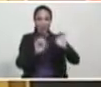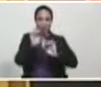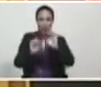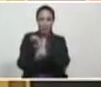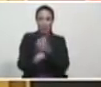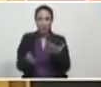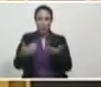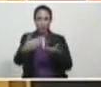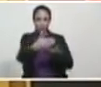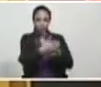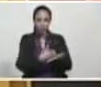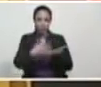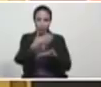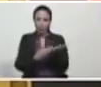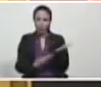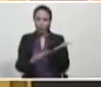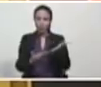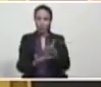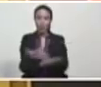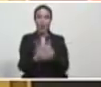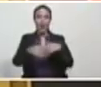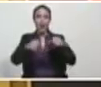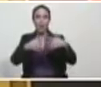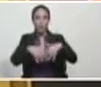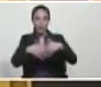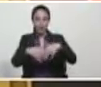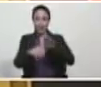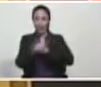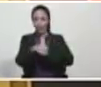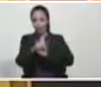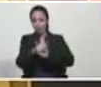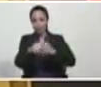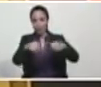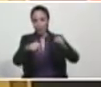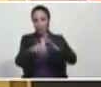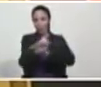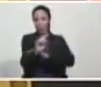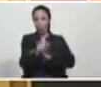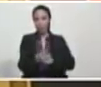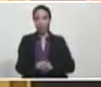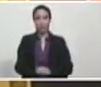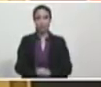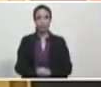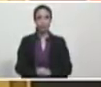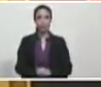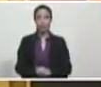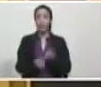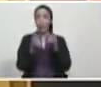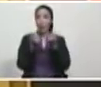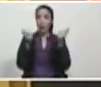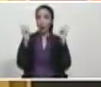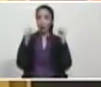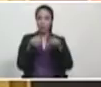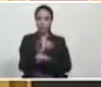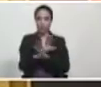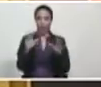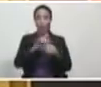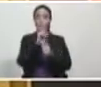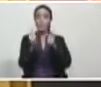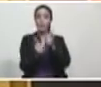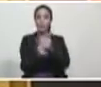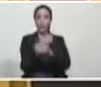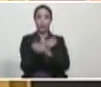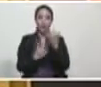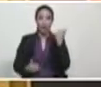para el sector automotriz. Y voy a proceder a autorizar para que la Vicepresidencia